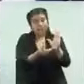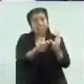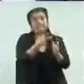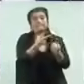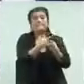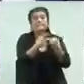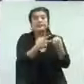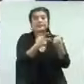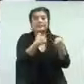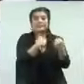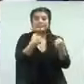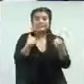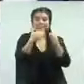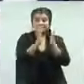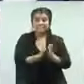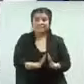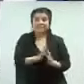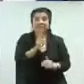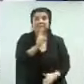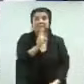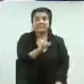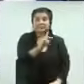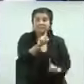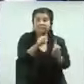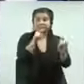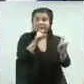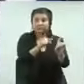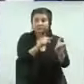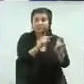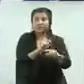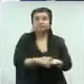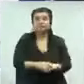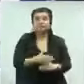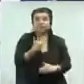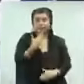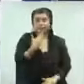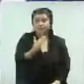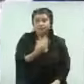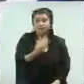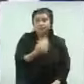señor viceministro para que atienda la pregunta específica. Gracias.